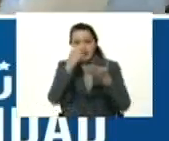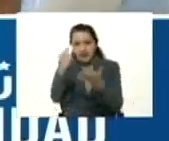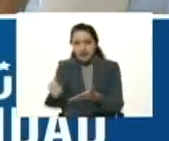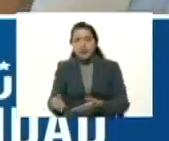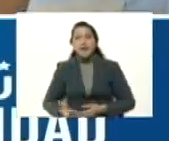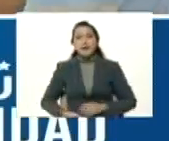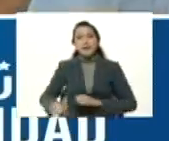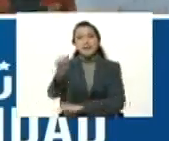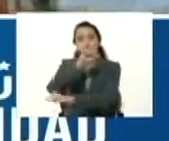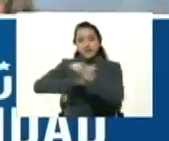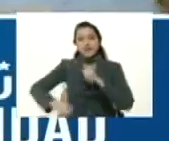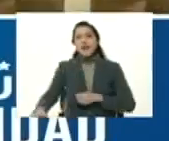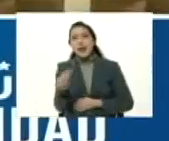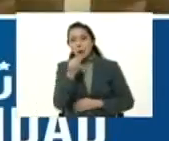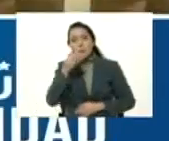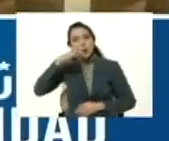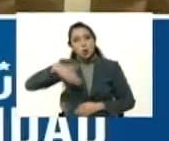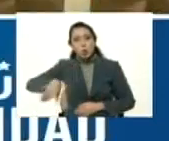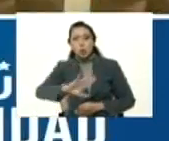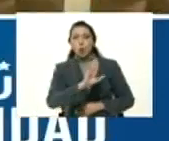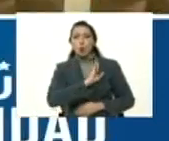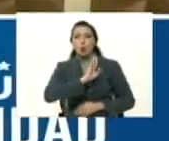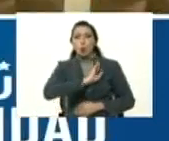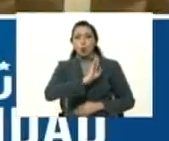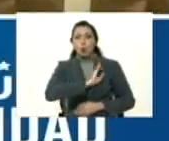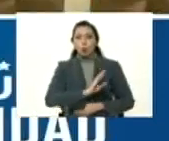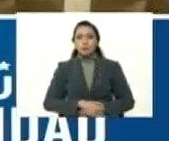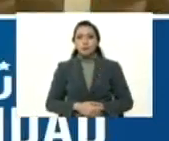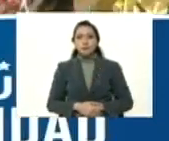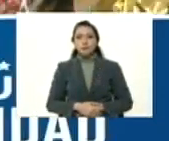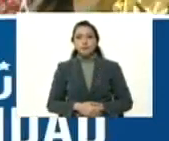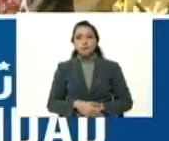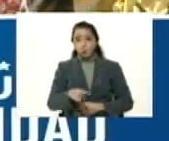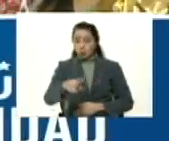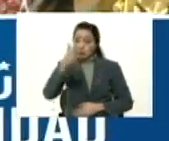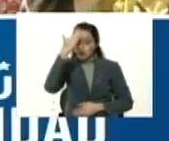el derecho a la alimentación de un pueblo. Para que